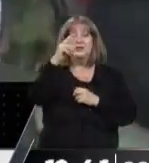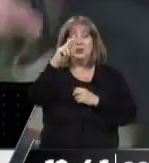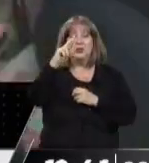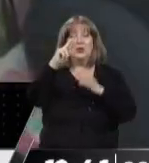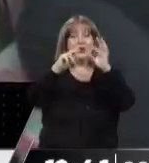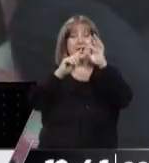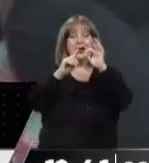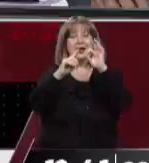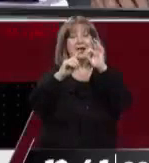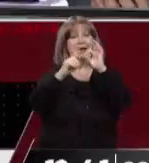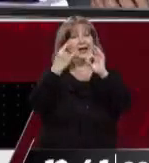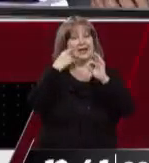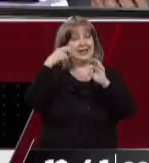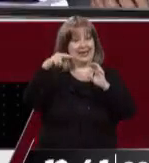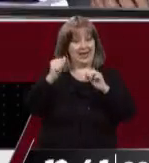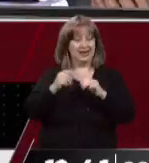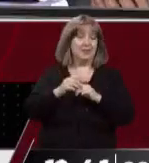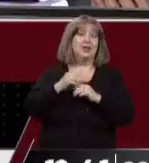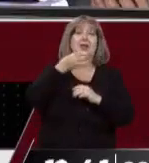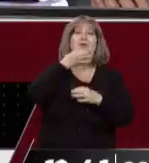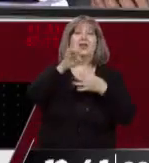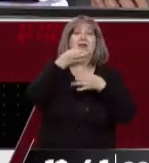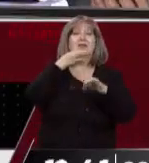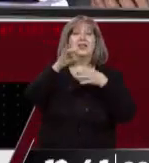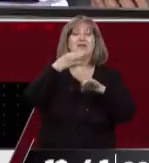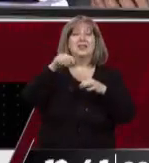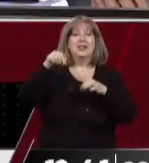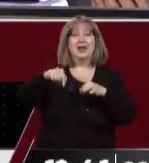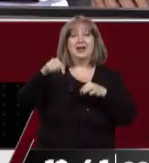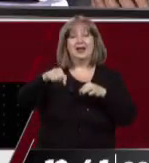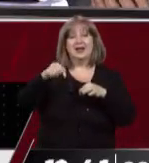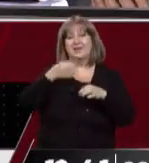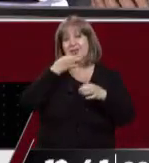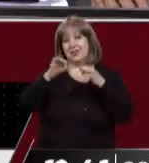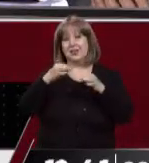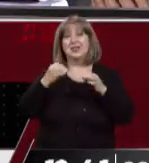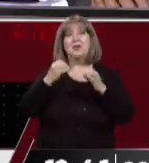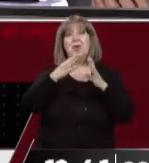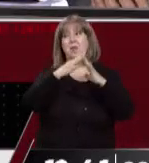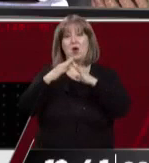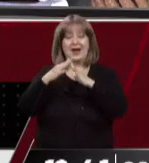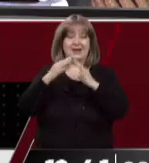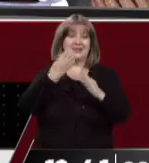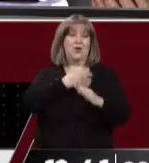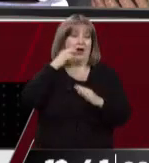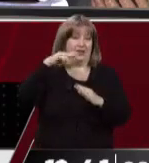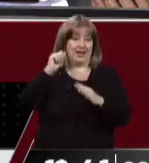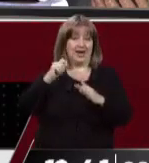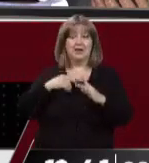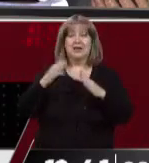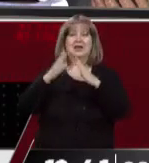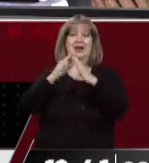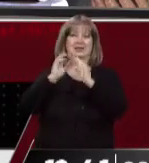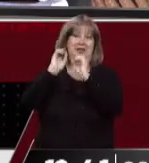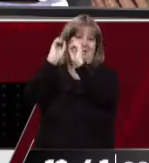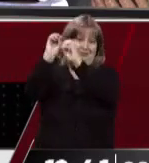última le decimos porque vamos a buscar ayuda para ellos. Están vendiendo todo, pues se tienen que ir de acá, son los caseros de esta finca. Pero bueno, tienen un lugar para ir, pero les